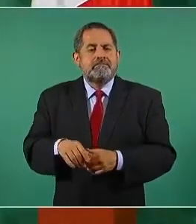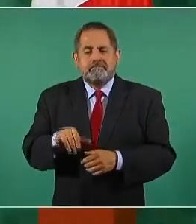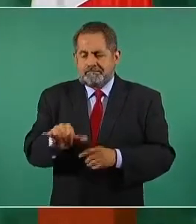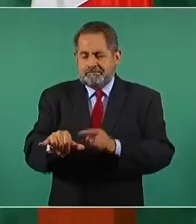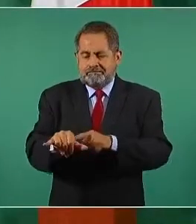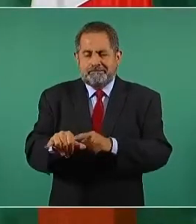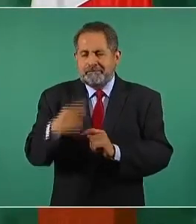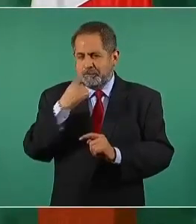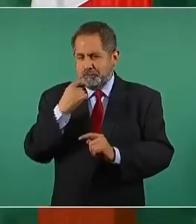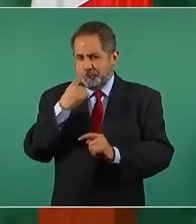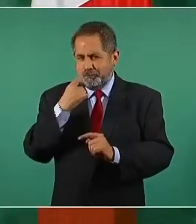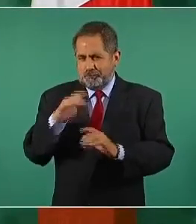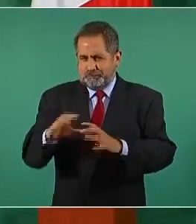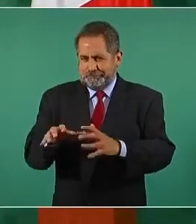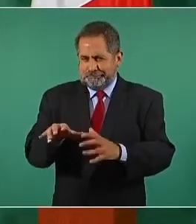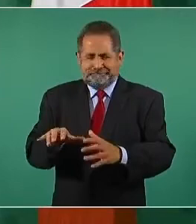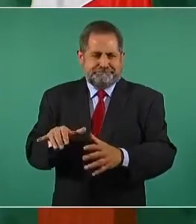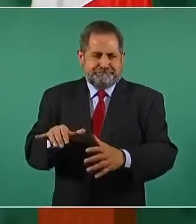rojo